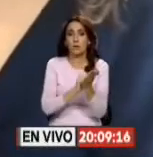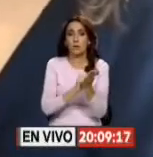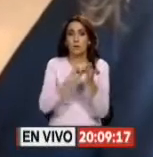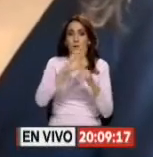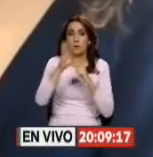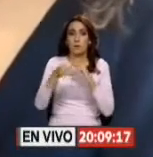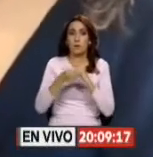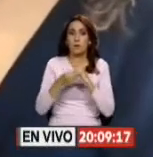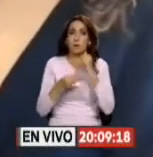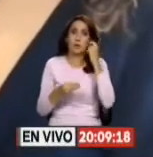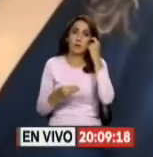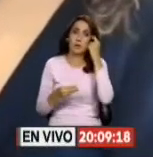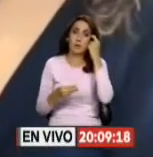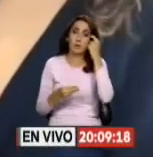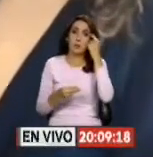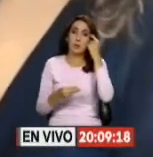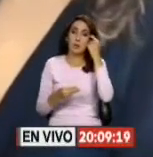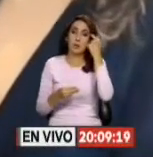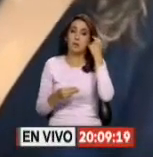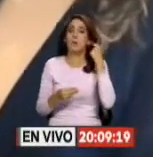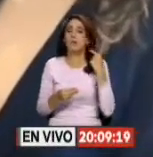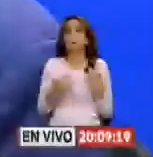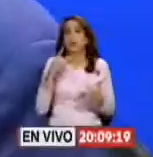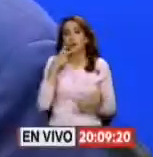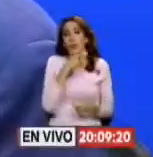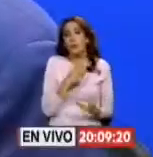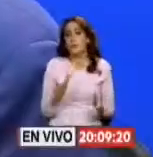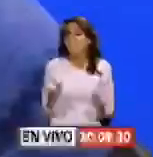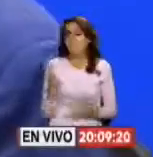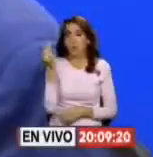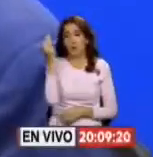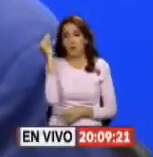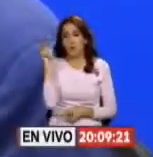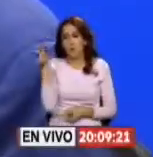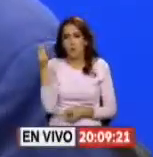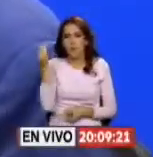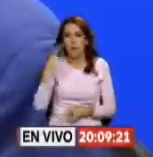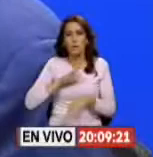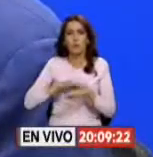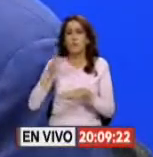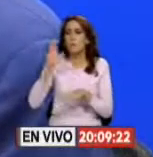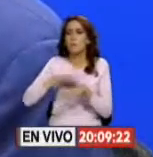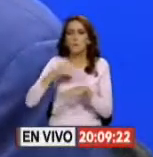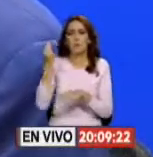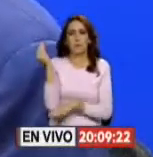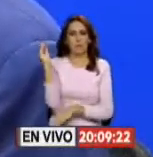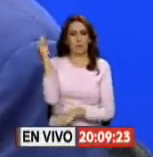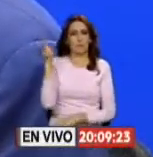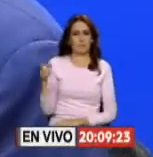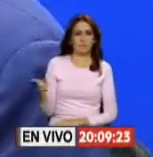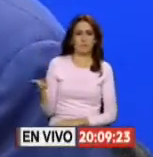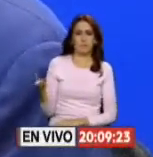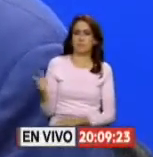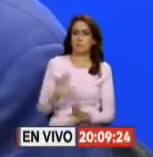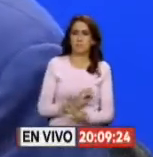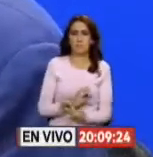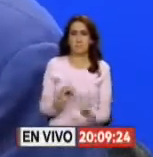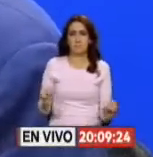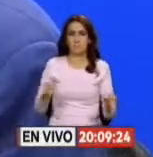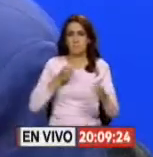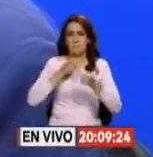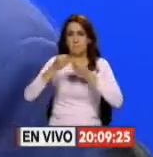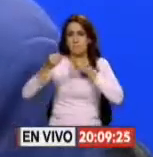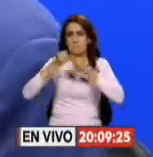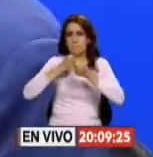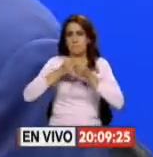acotó: qué pena que difamen así, qué pena que le hagan daño a una chica tan joven, tan capaz, qué pena que quieran lastimar también a una periodista como Tania con